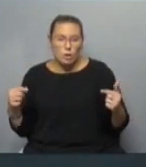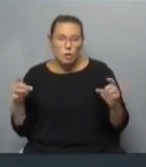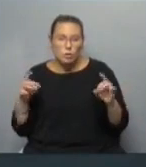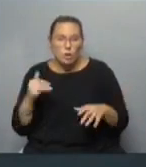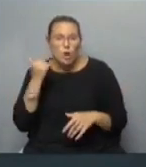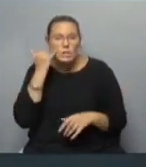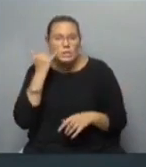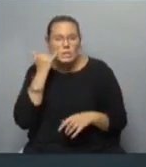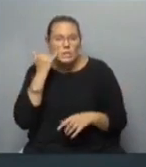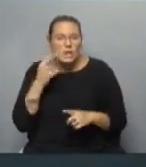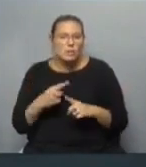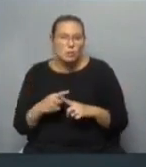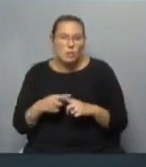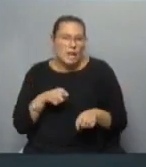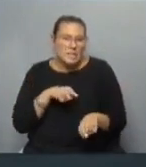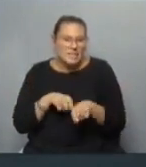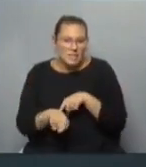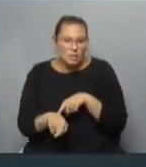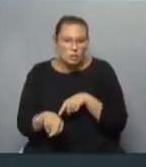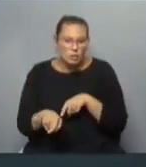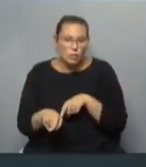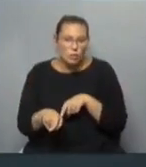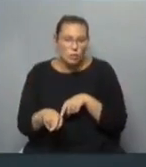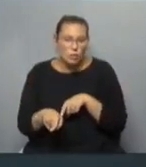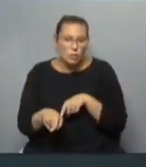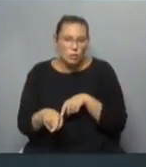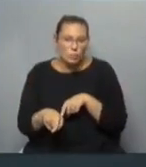la sexualidad. Directamente produce